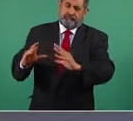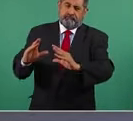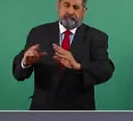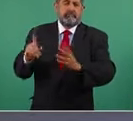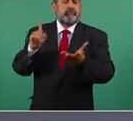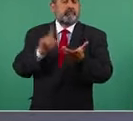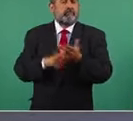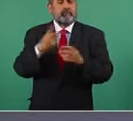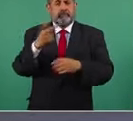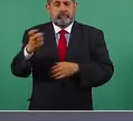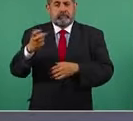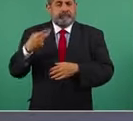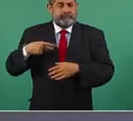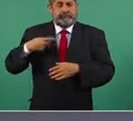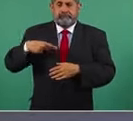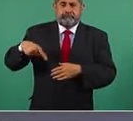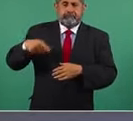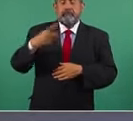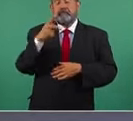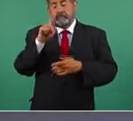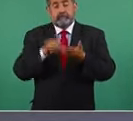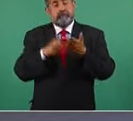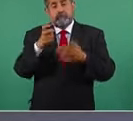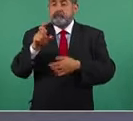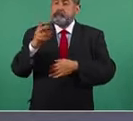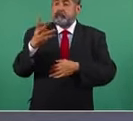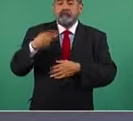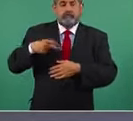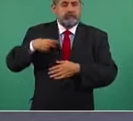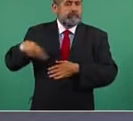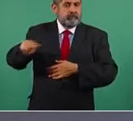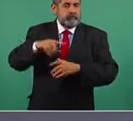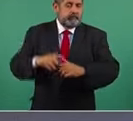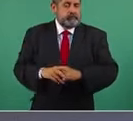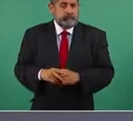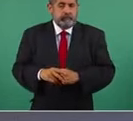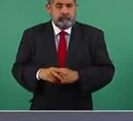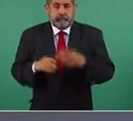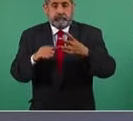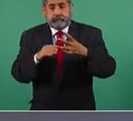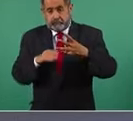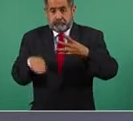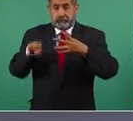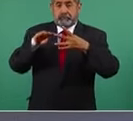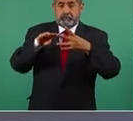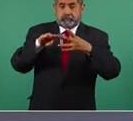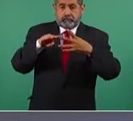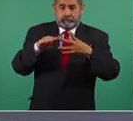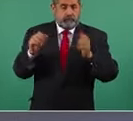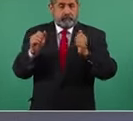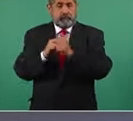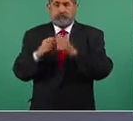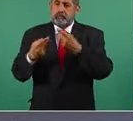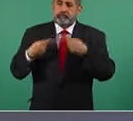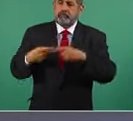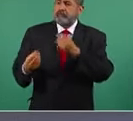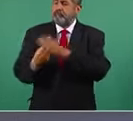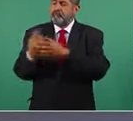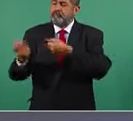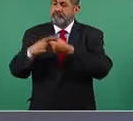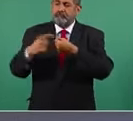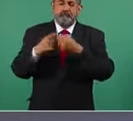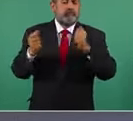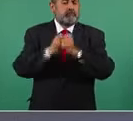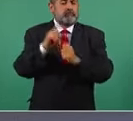con 1.234 elementos. El segundo escalón de adiestramiento con personal nuevo ingreso, que dura 20